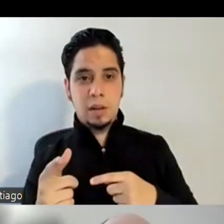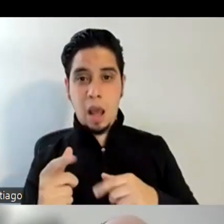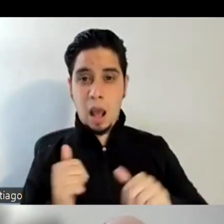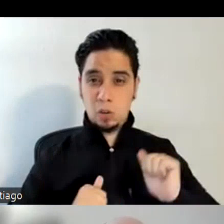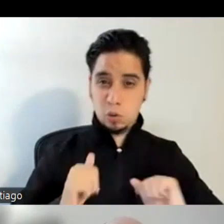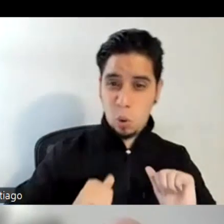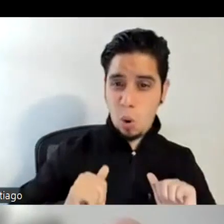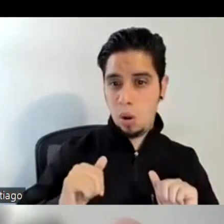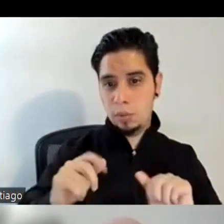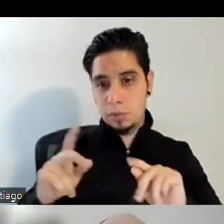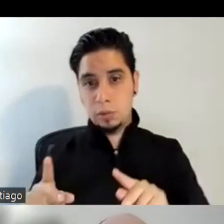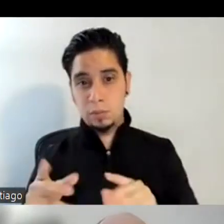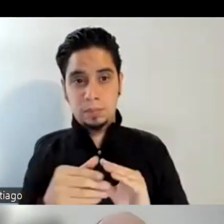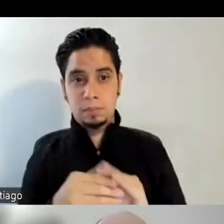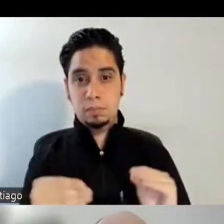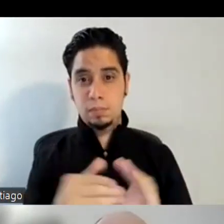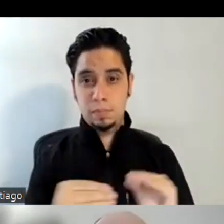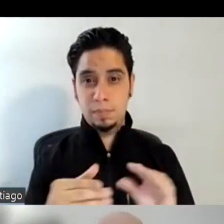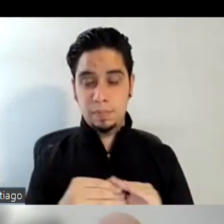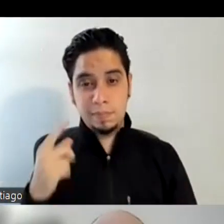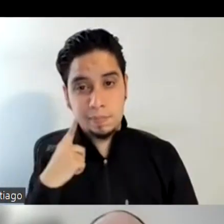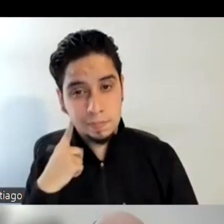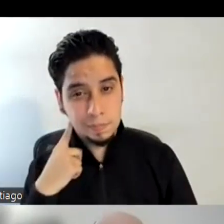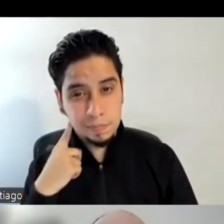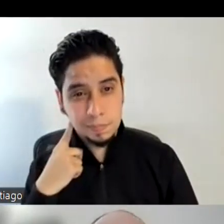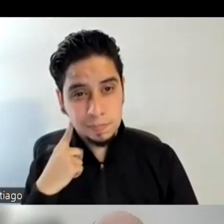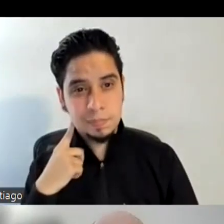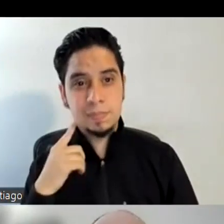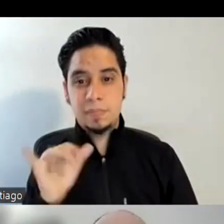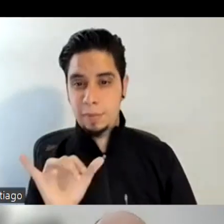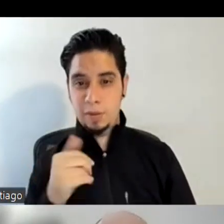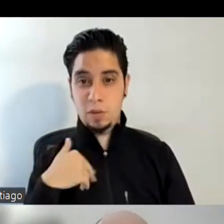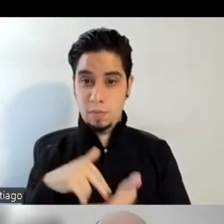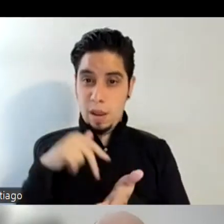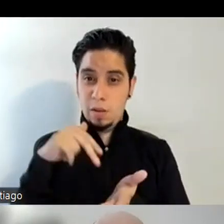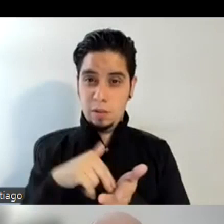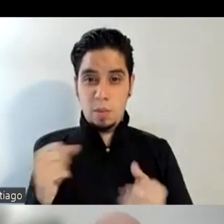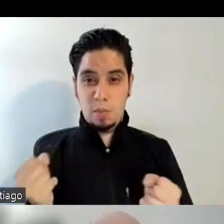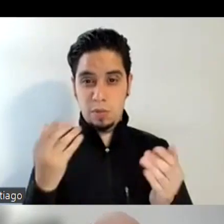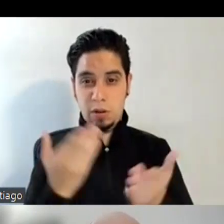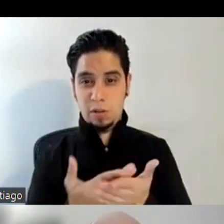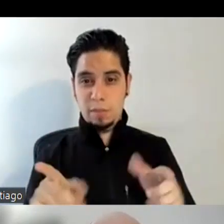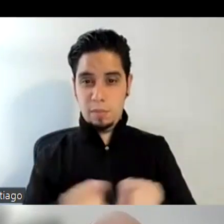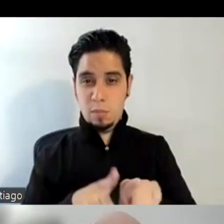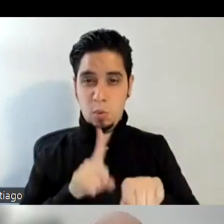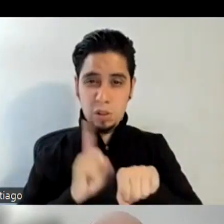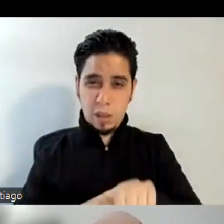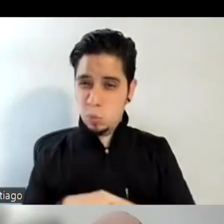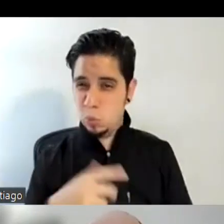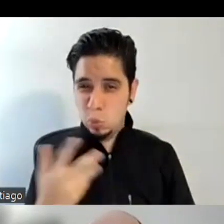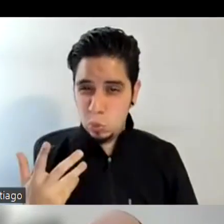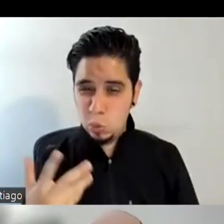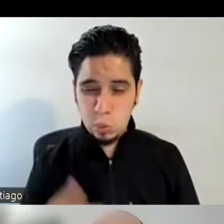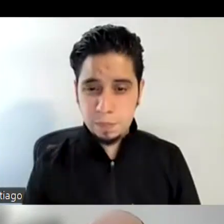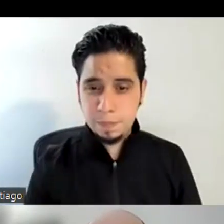una situación. Y bueno, sacas el tiempo también para eso. Entonces yo bailo, o sea que entonces, es una cosa bien chula. Sí, no,